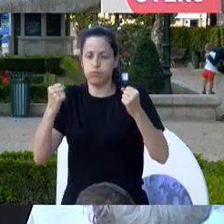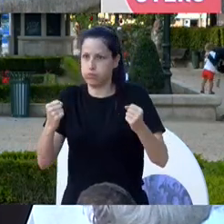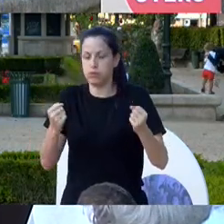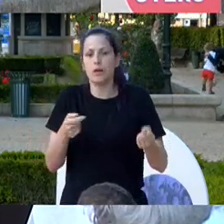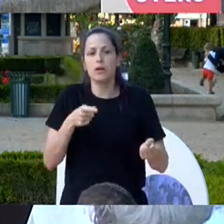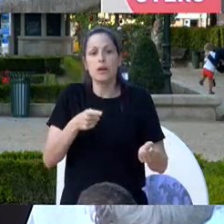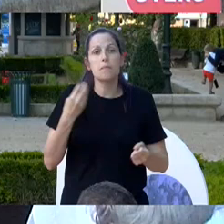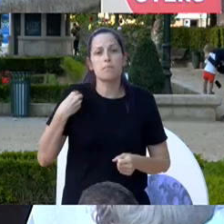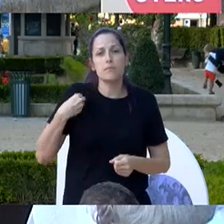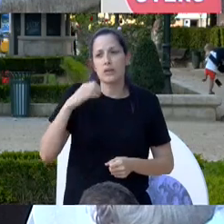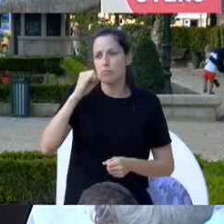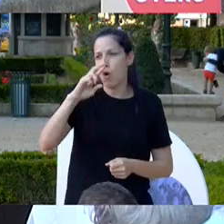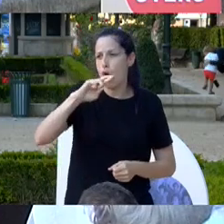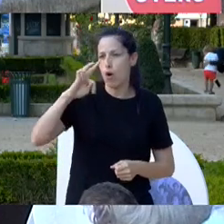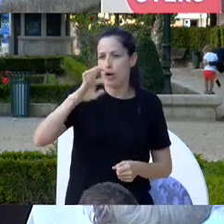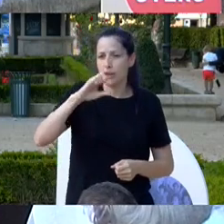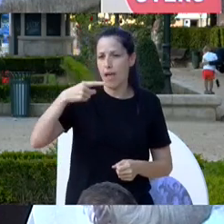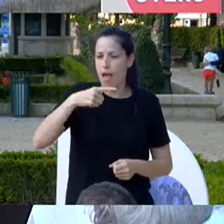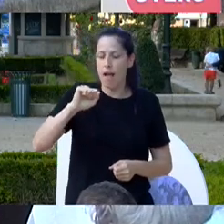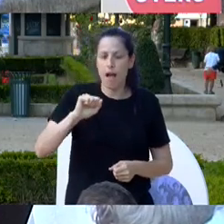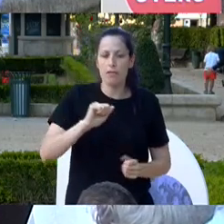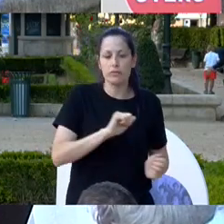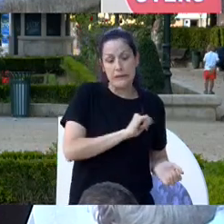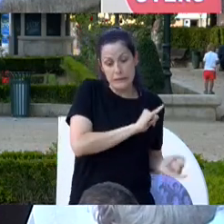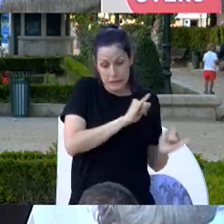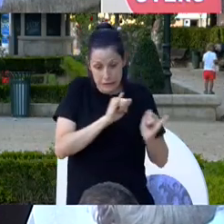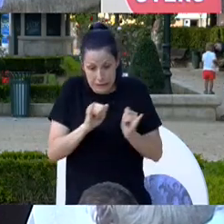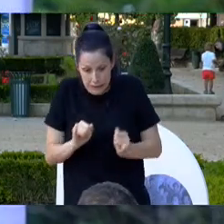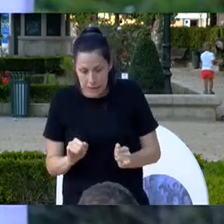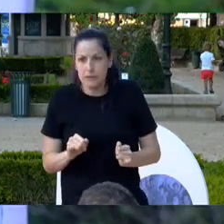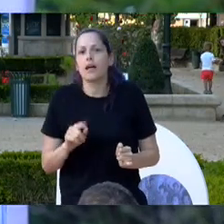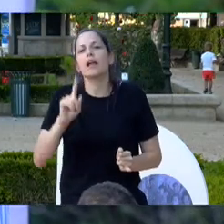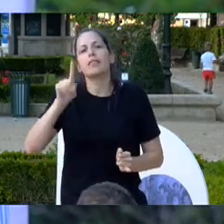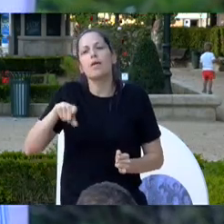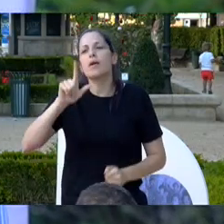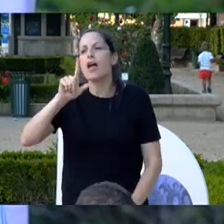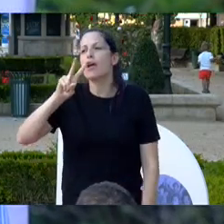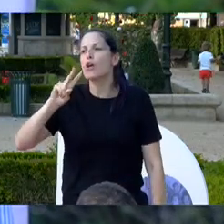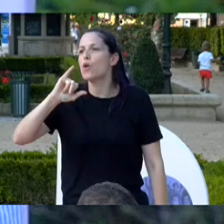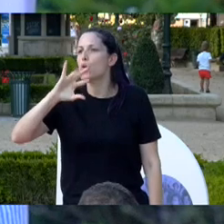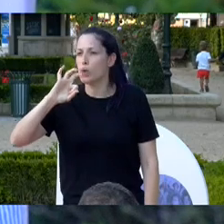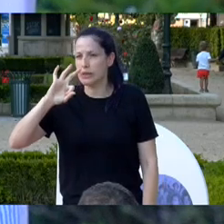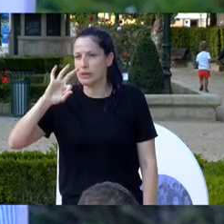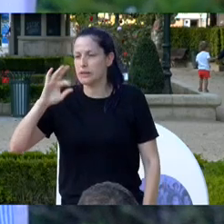chegar recién doutorado no estranxeiro, pero estaba Luis de Zulueta, que viñera de Alemania, estaba